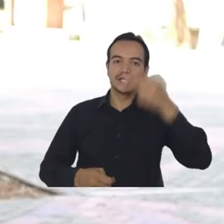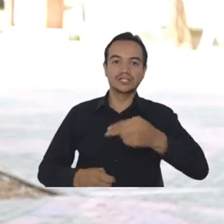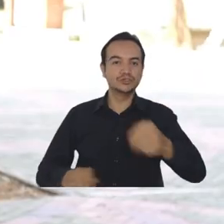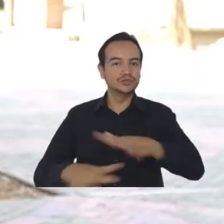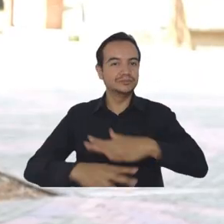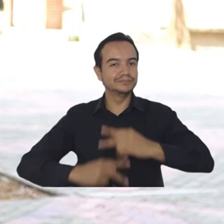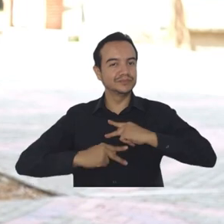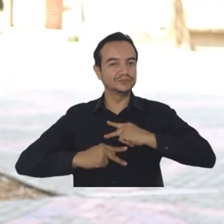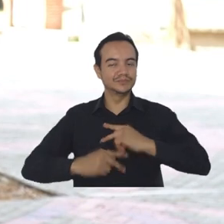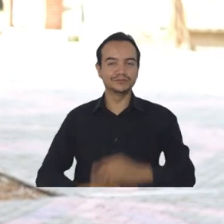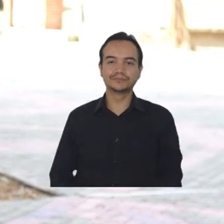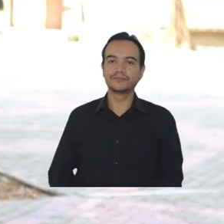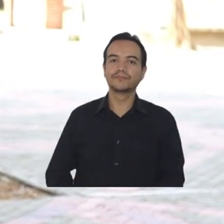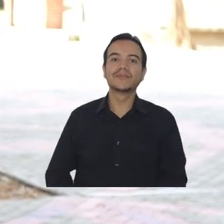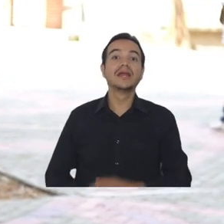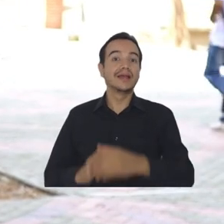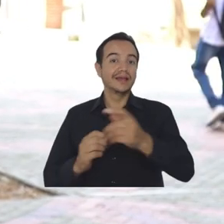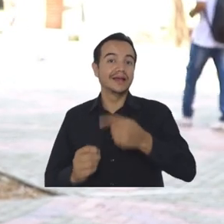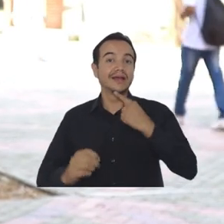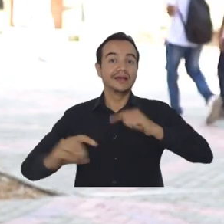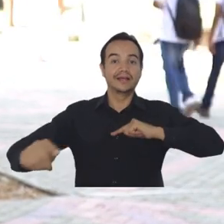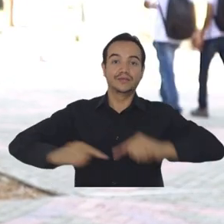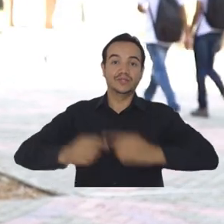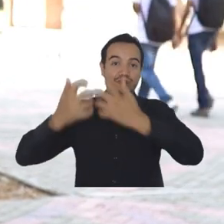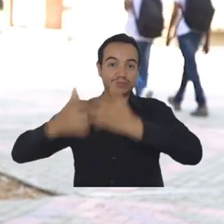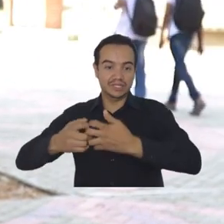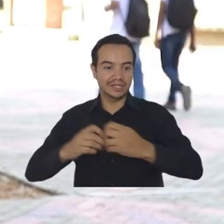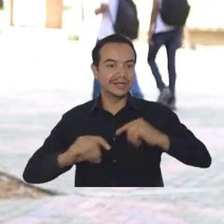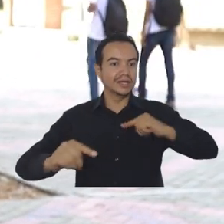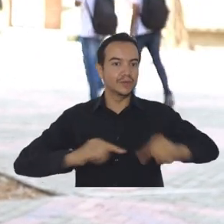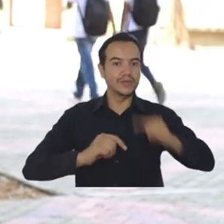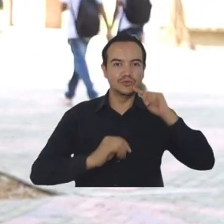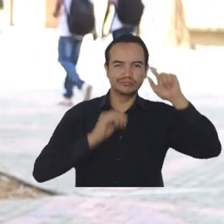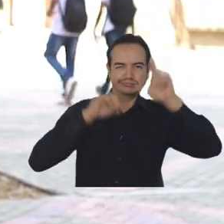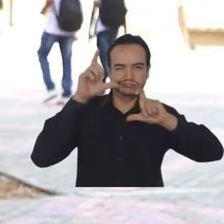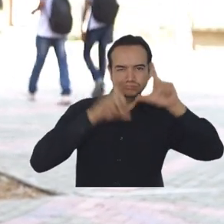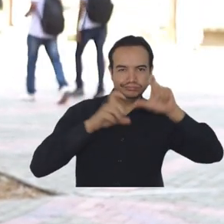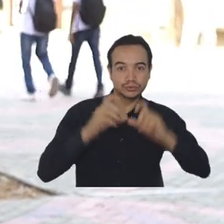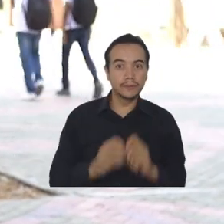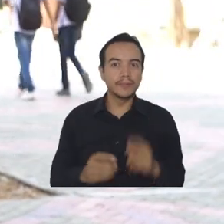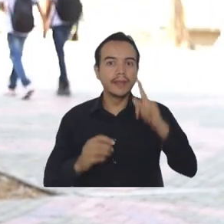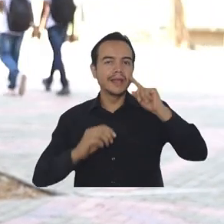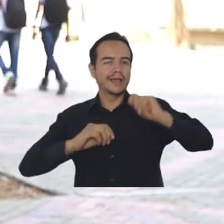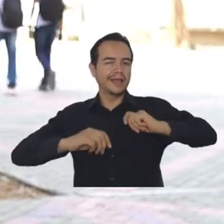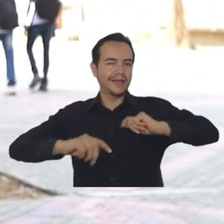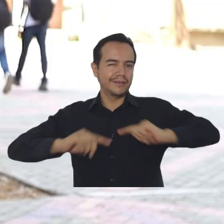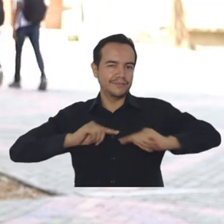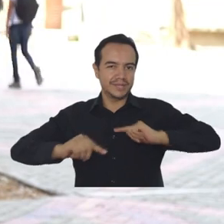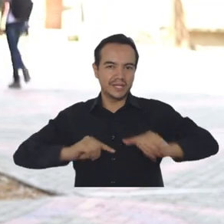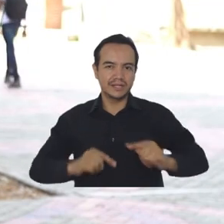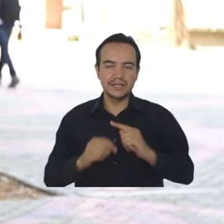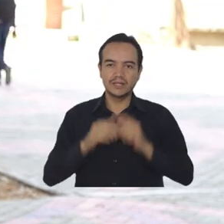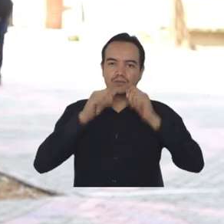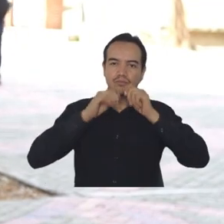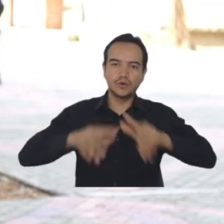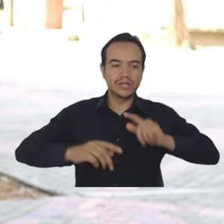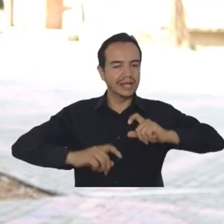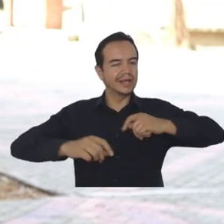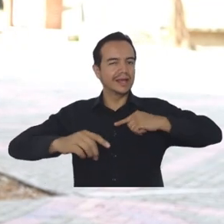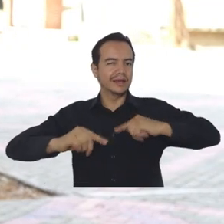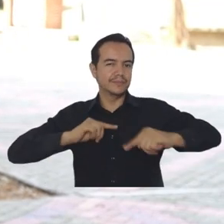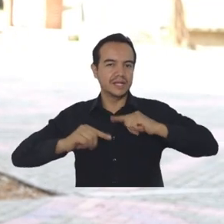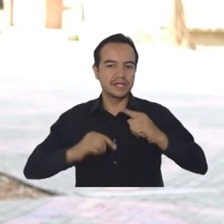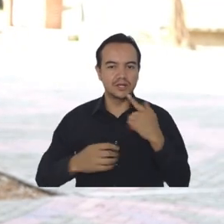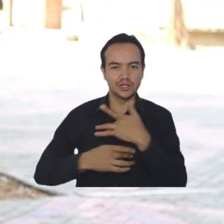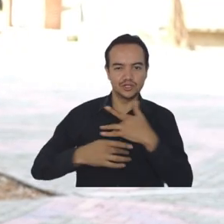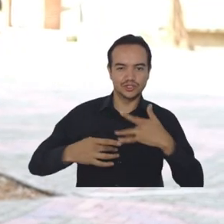patrimonio. Administración de empresas, administración de empresas turísticas y hoteleras por ciclos propedéuticos, administración pública, administración de la seguridad y salud en el trabajo,